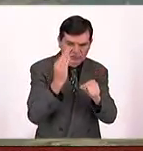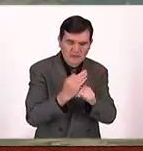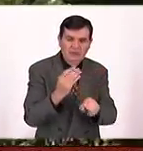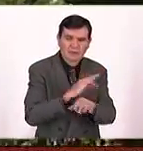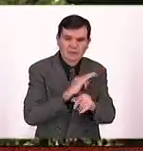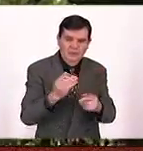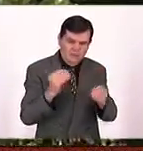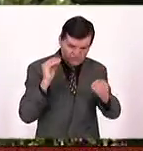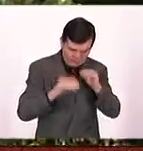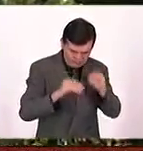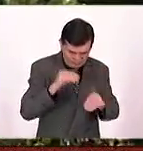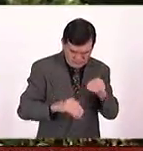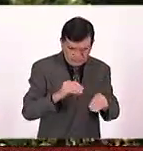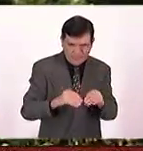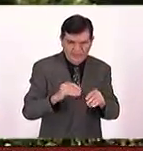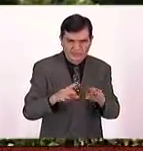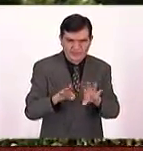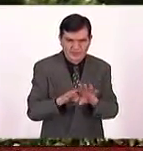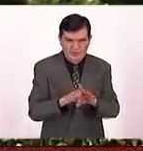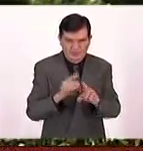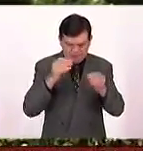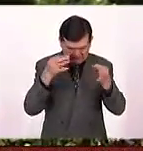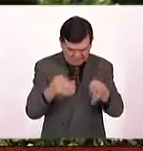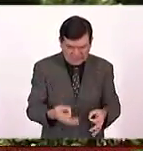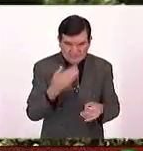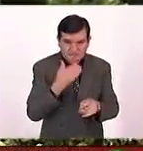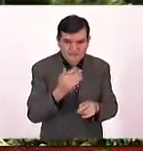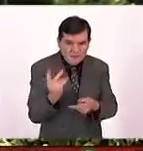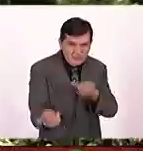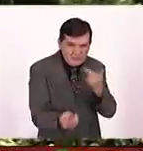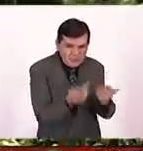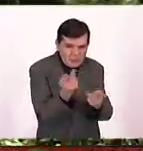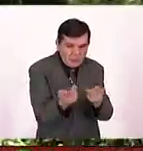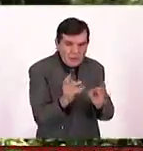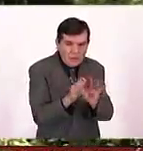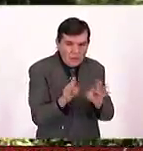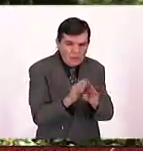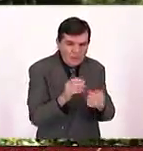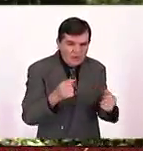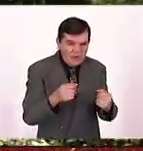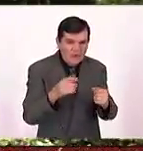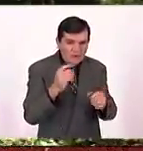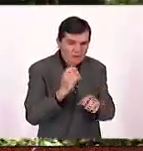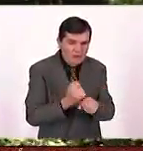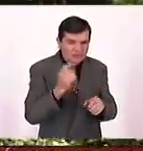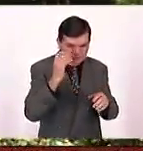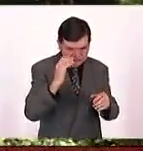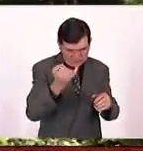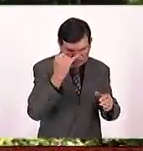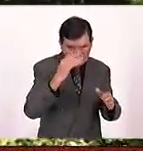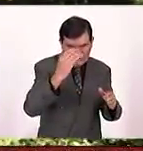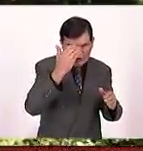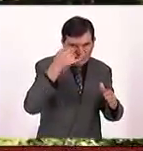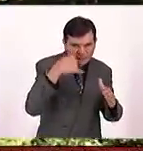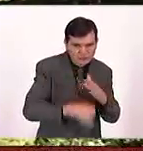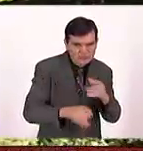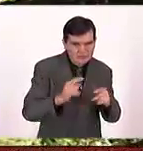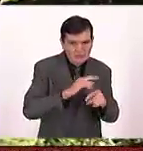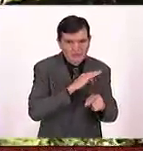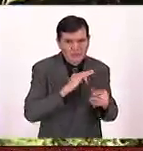capaz de diseñar, de definir una pregunta en la frontera del conocimiento y sea capaz